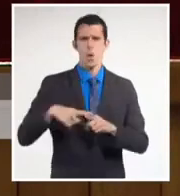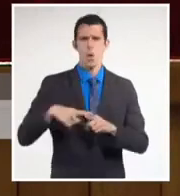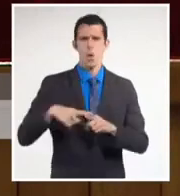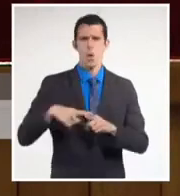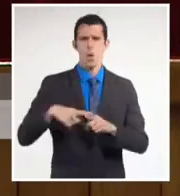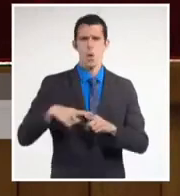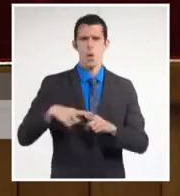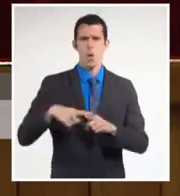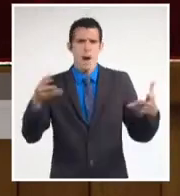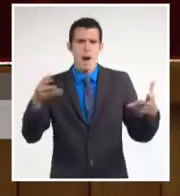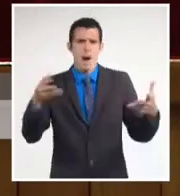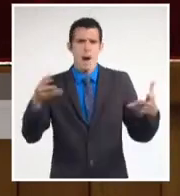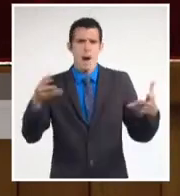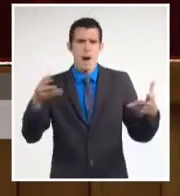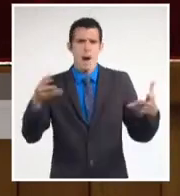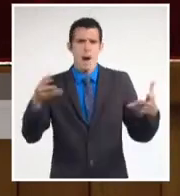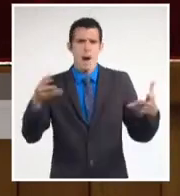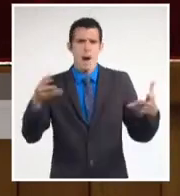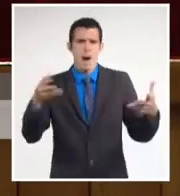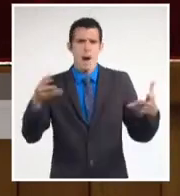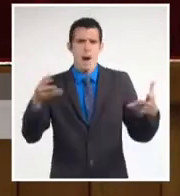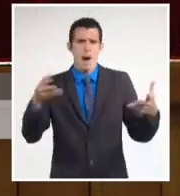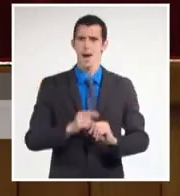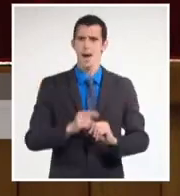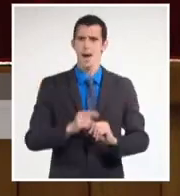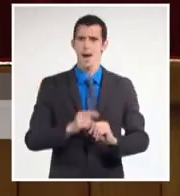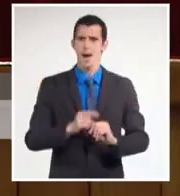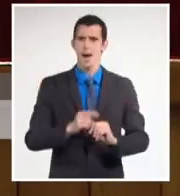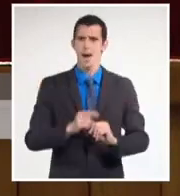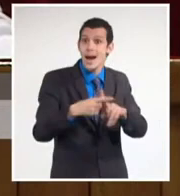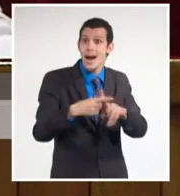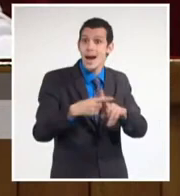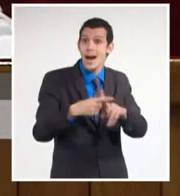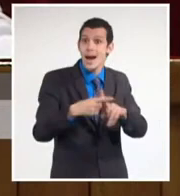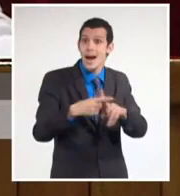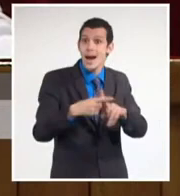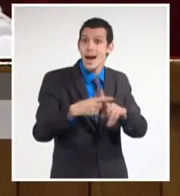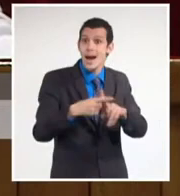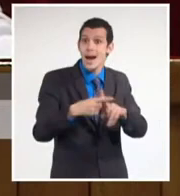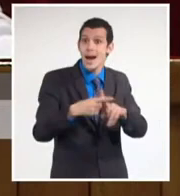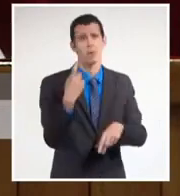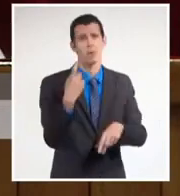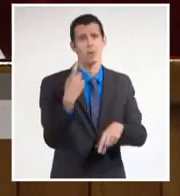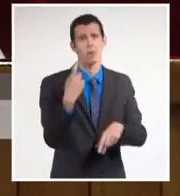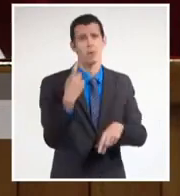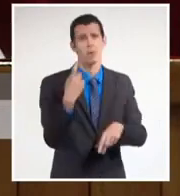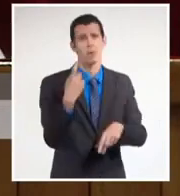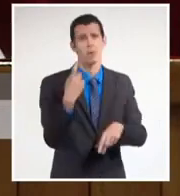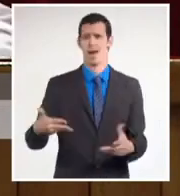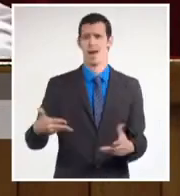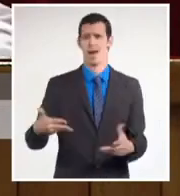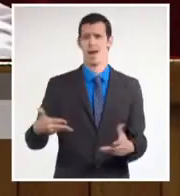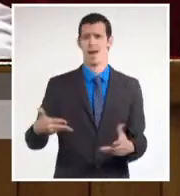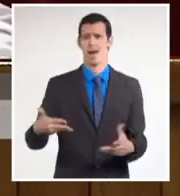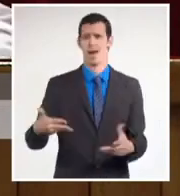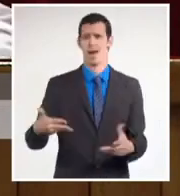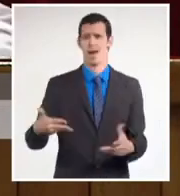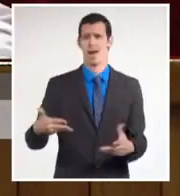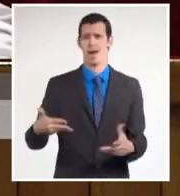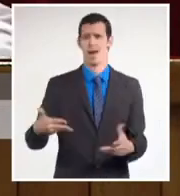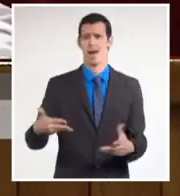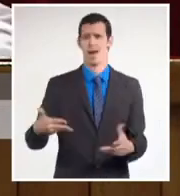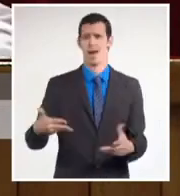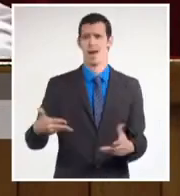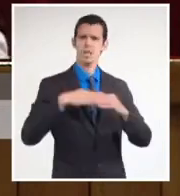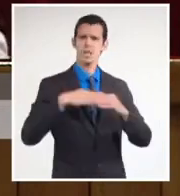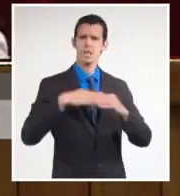Mayor autonomía de la empresa estatal, corregir las desviaciones que tenemos en el acceso a las divisas, que ya lo planteamos,